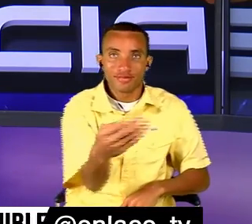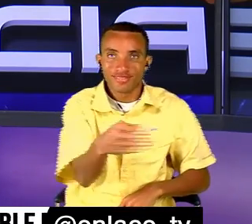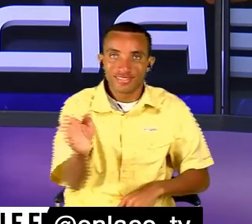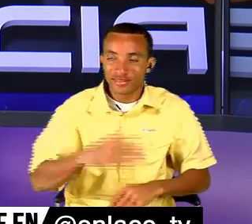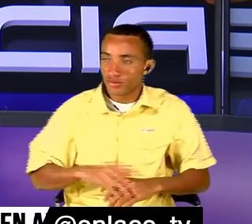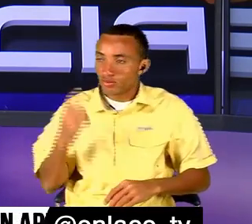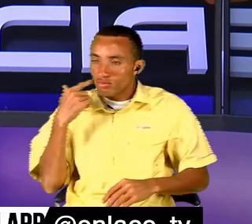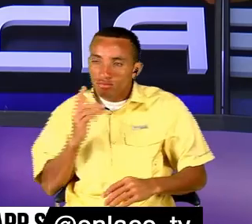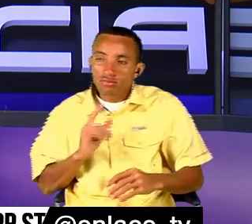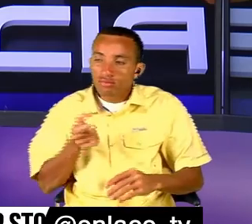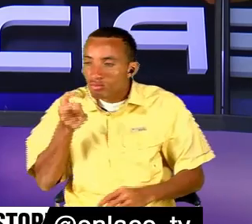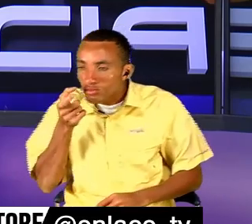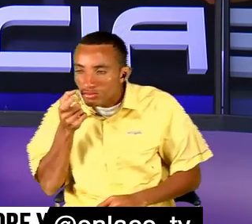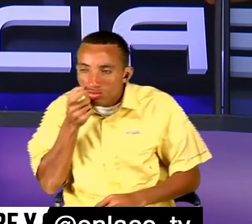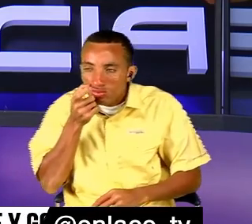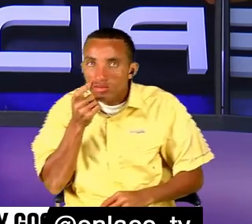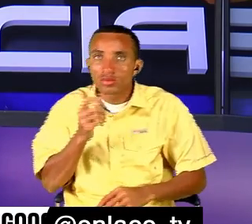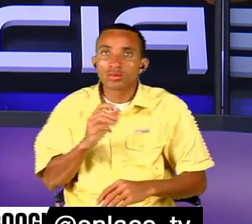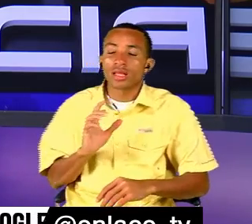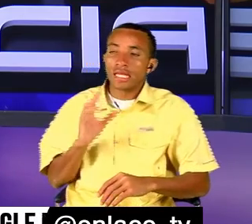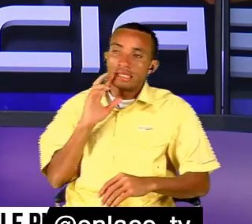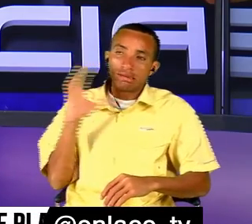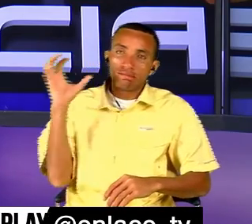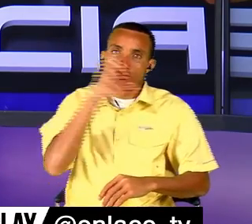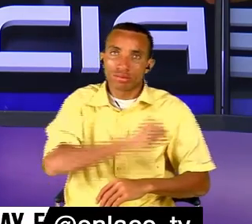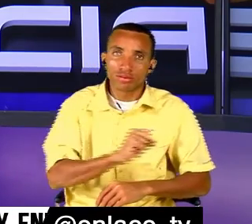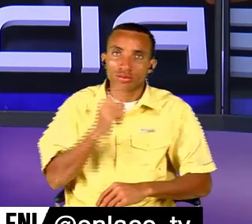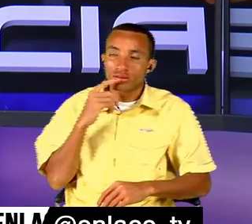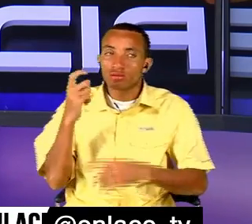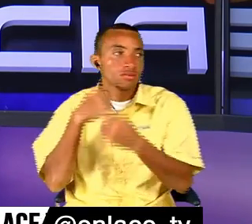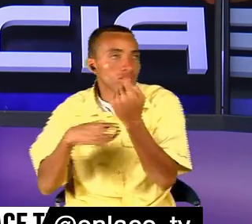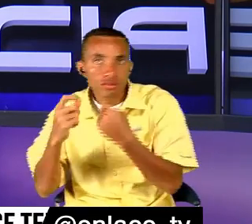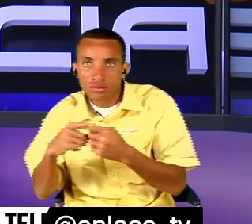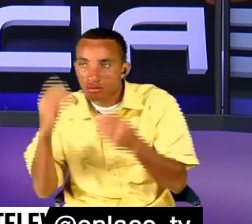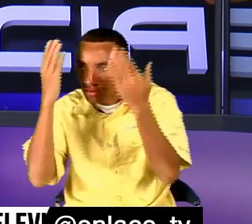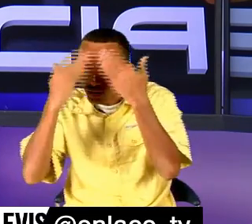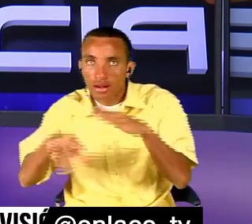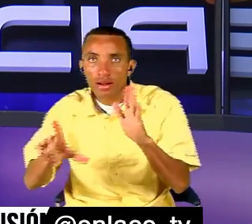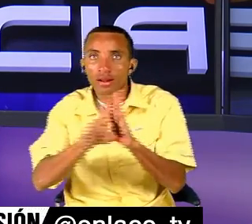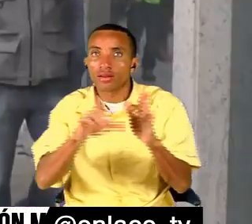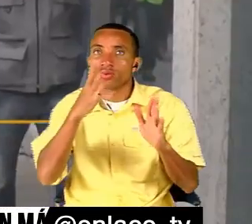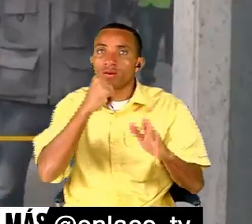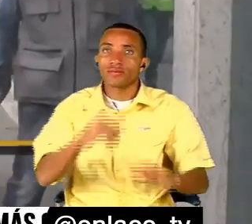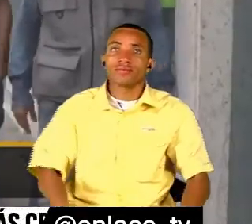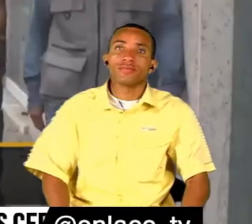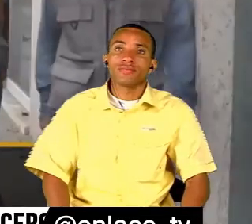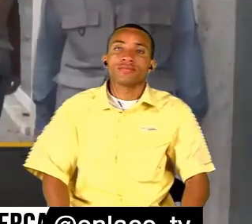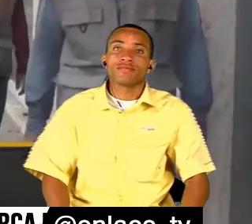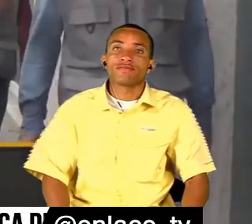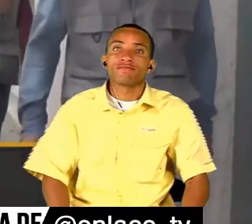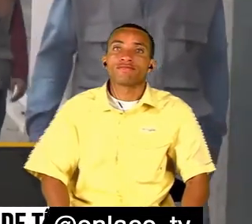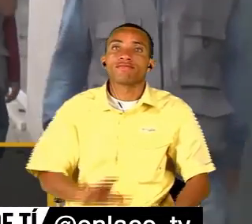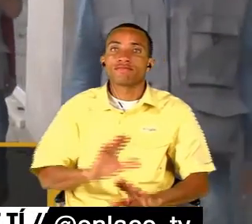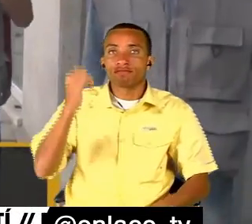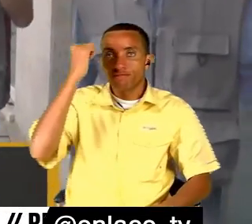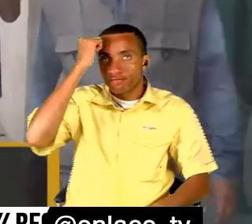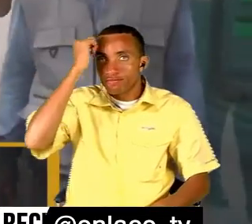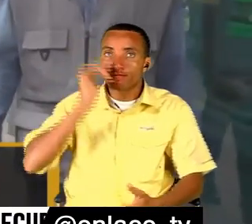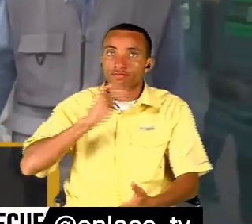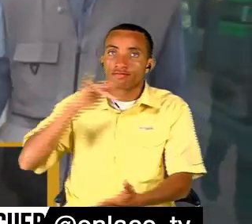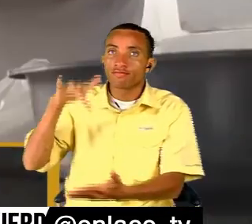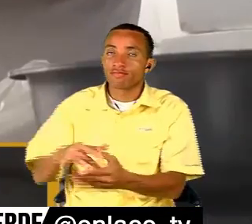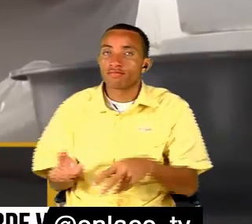Semana Mayor. En el operativo fueron detectados varios puntos de comercialización informal. Los operativos pedagógicos se adelantaron por